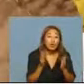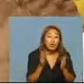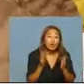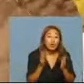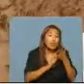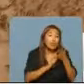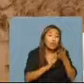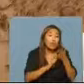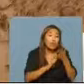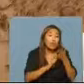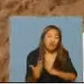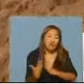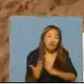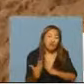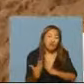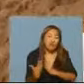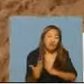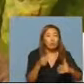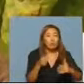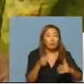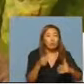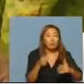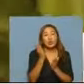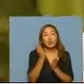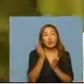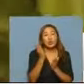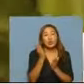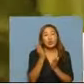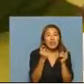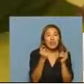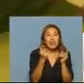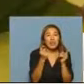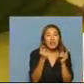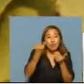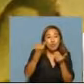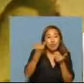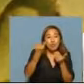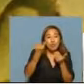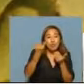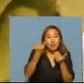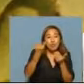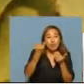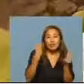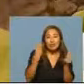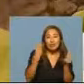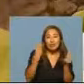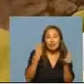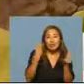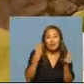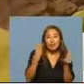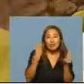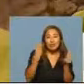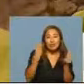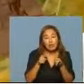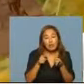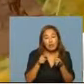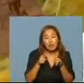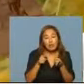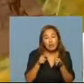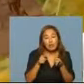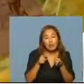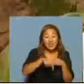nuestra. A ver cómo no solamente van a resolver el endeudamiento de lo que han asumido para hacer la campaña, sino también cómo a